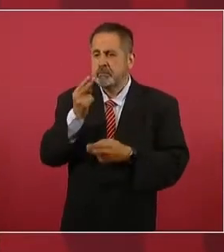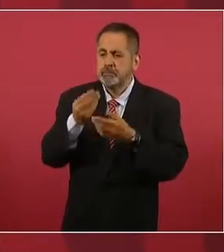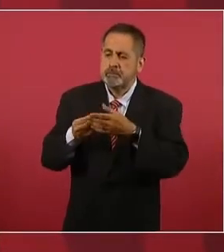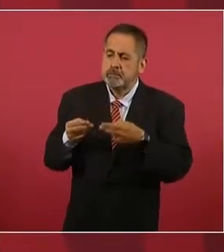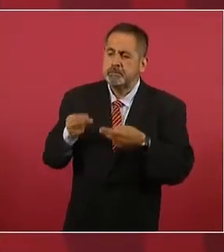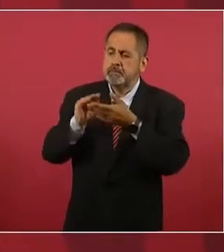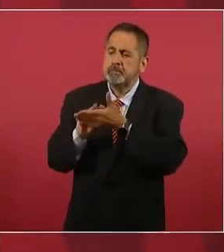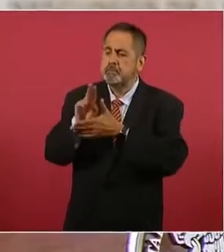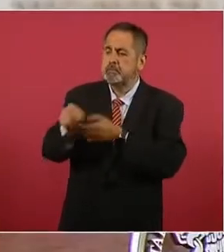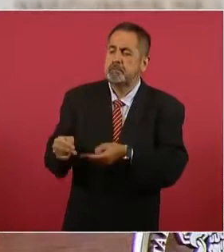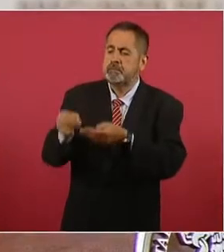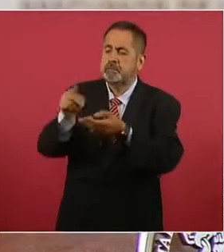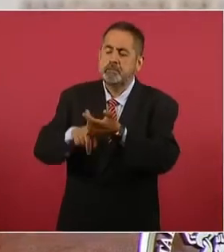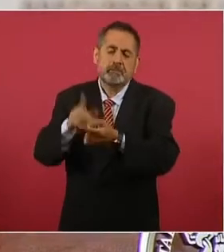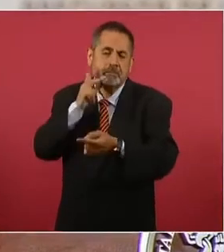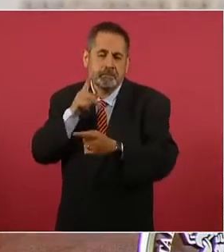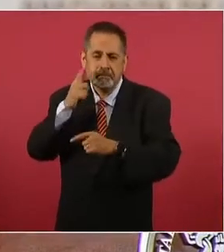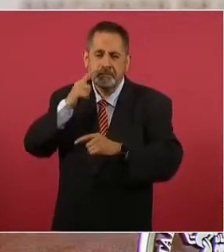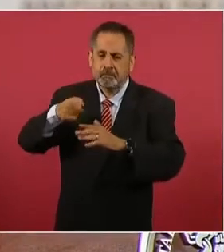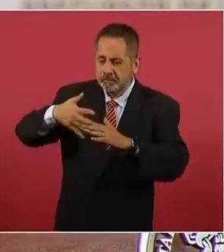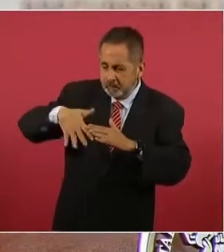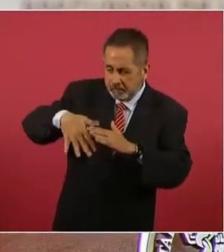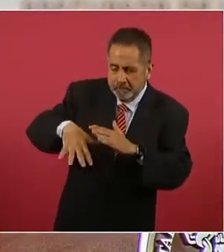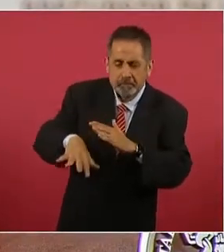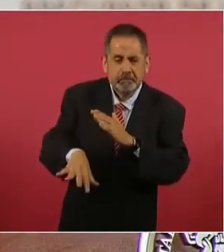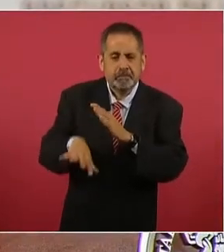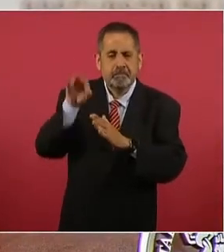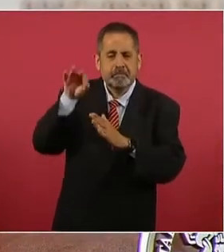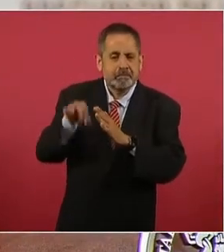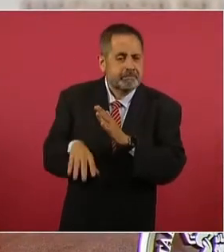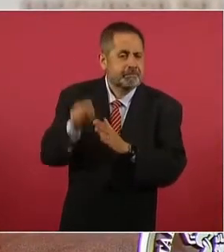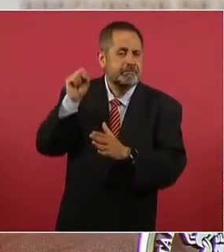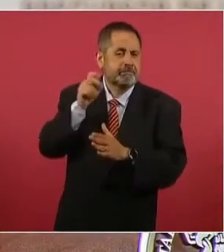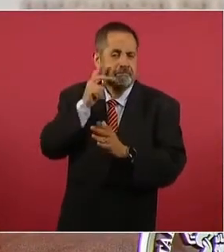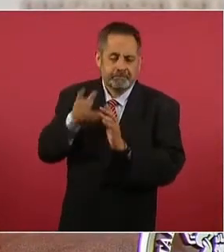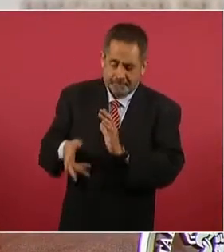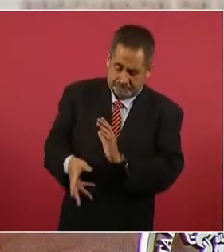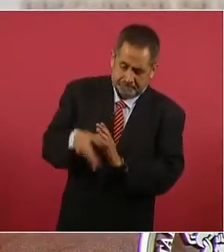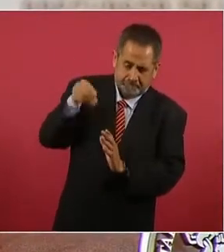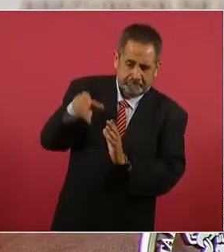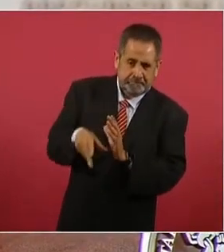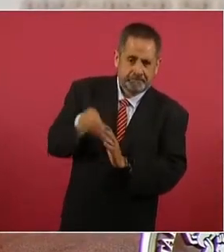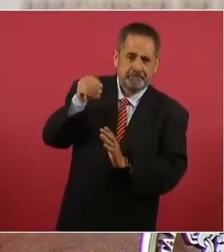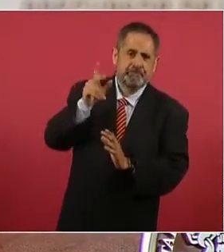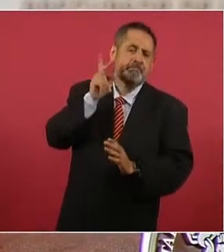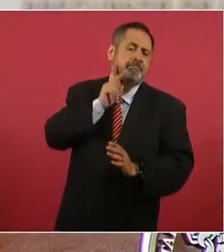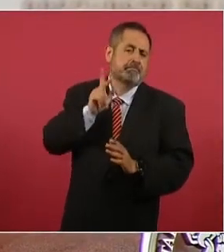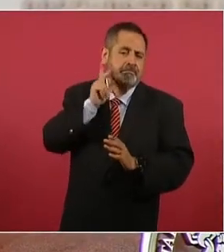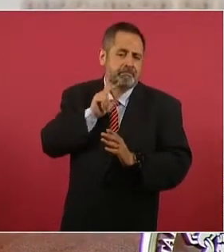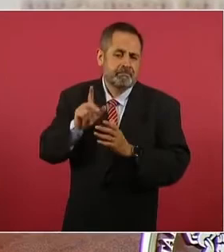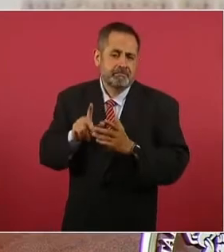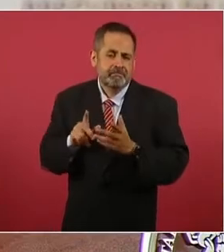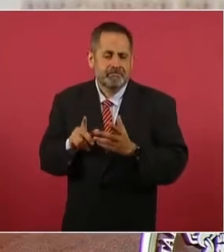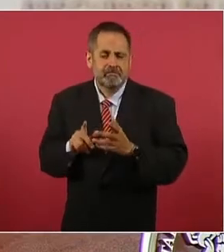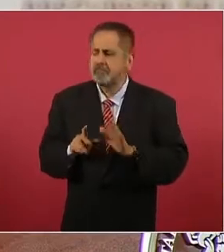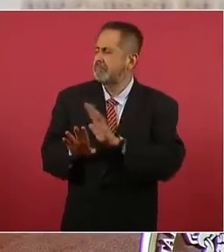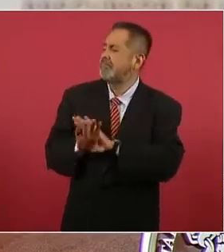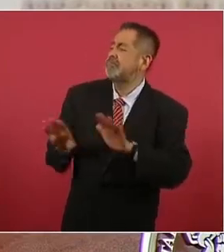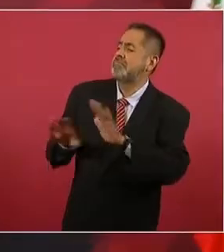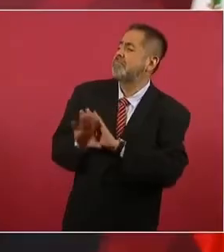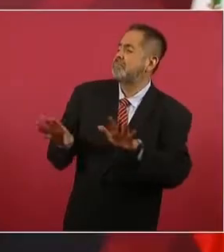invertir en exploración, en extracción de petróleo,